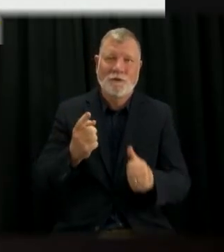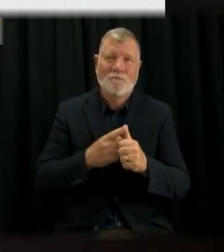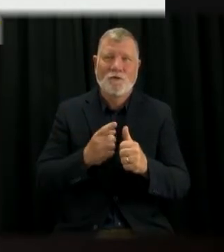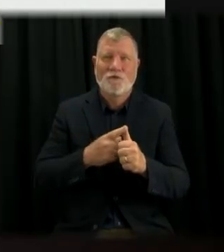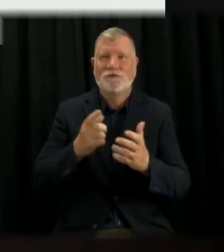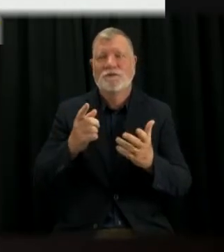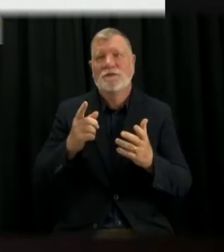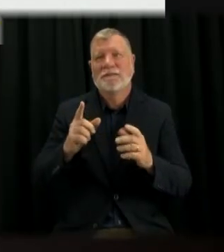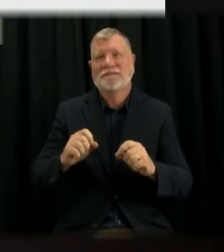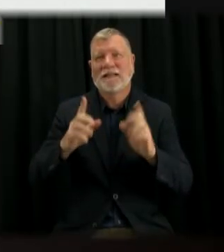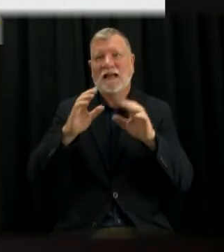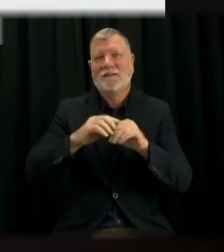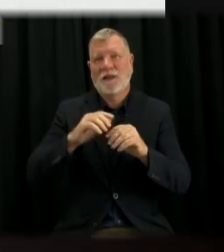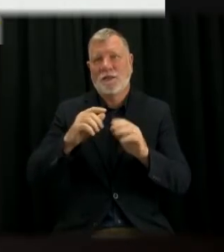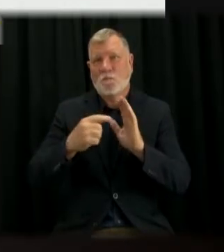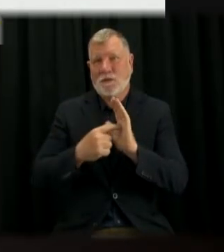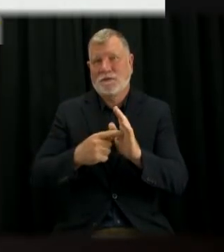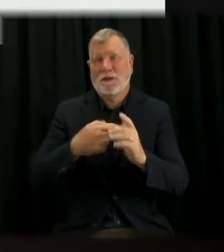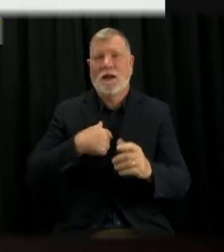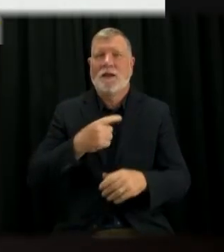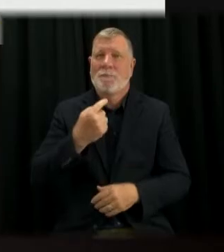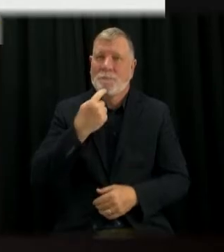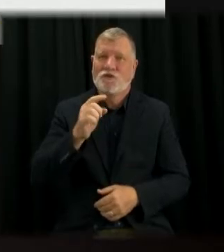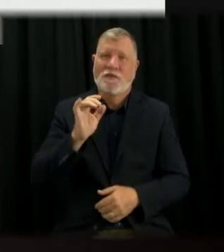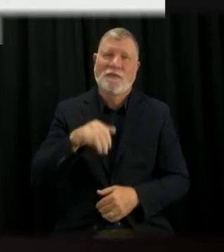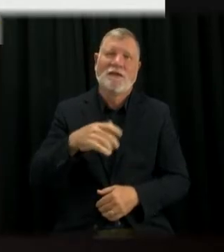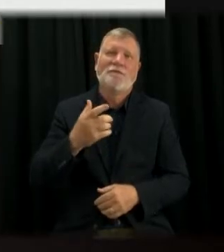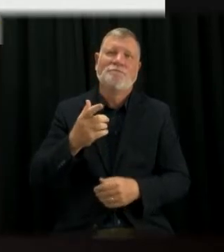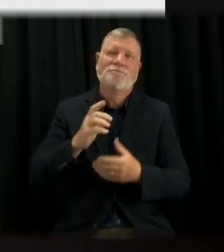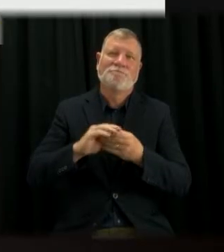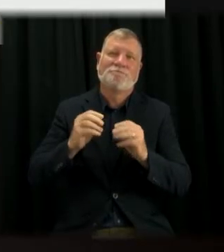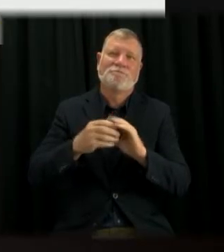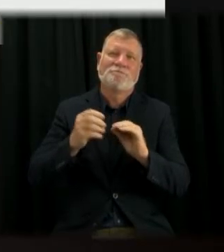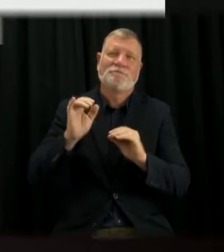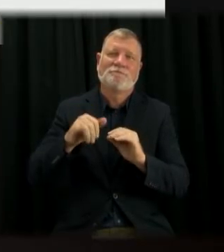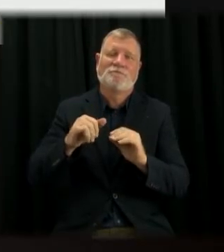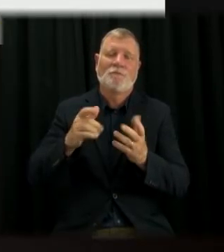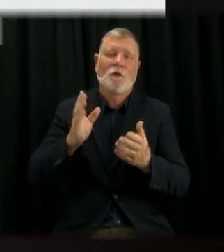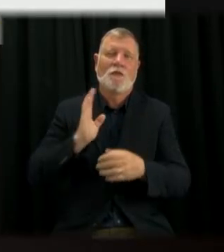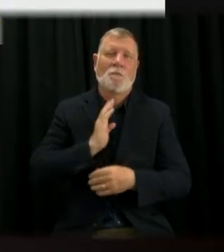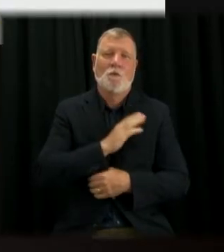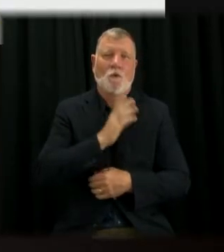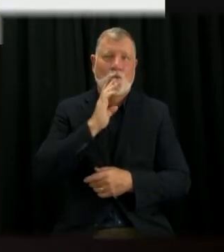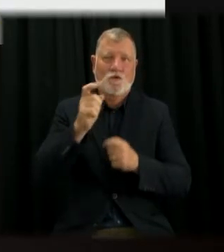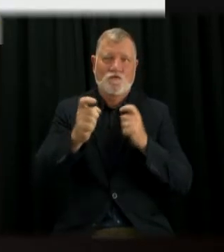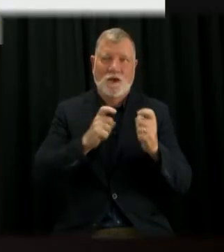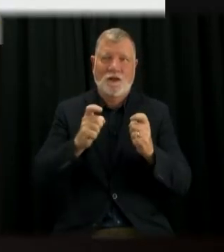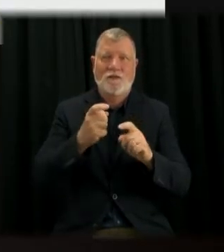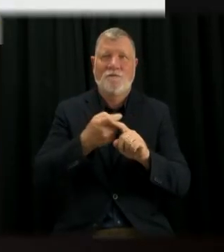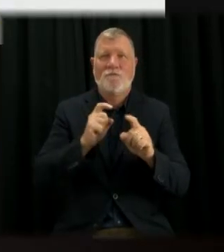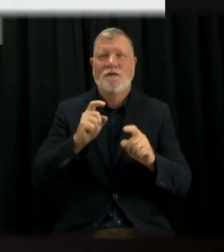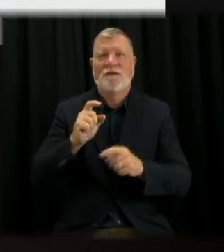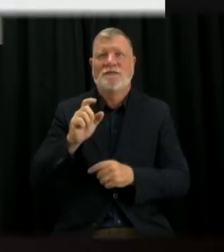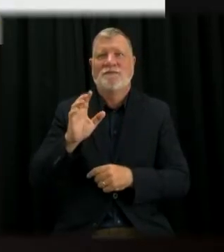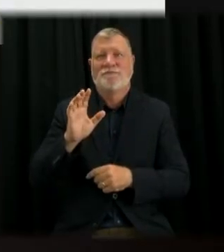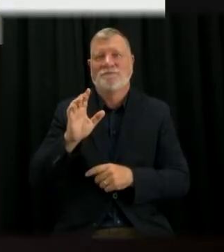en una de las primeras plantillas de esta presentación mencioné que muchos de esos apoyos fue